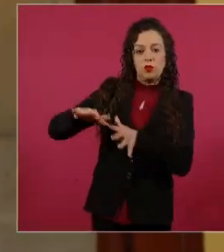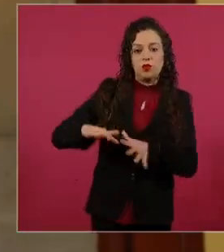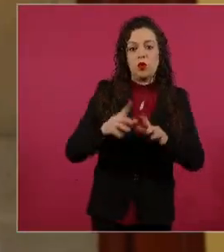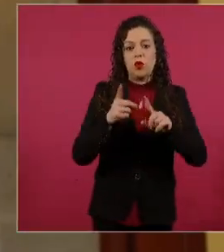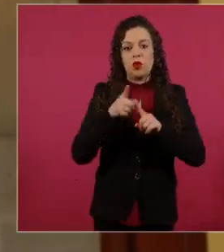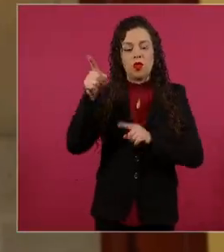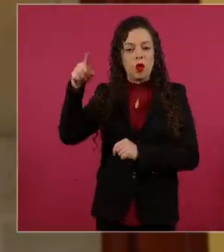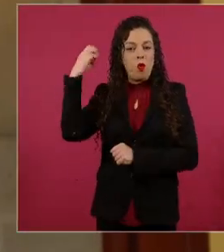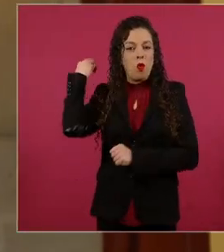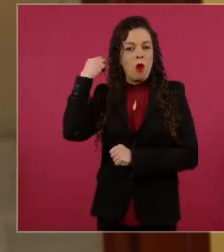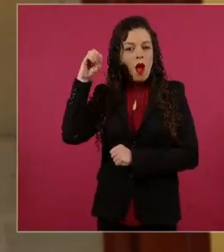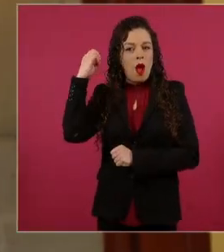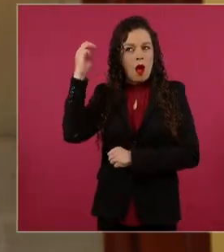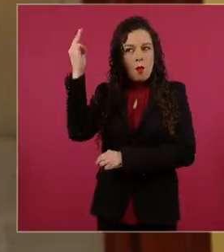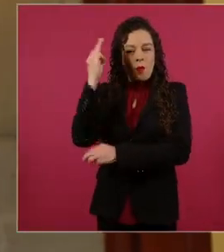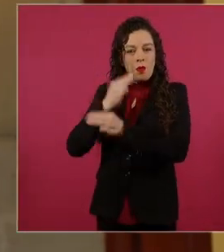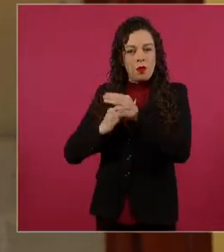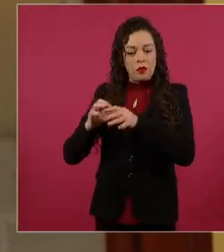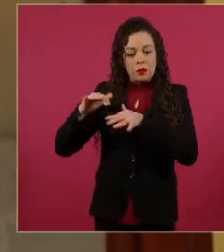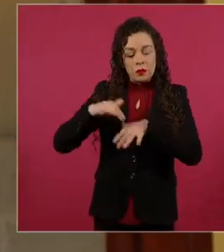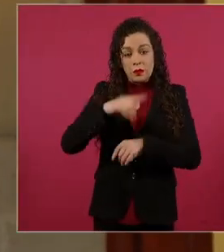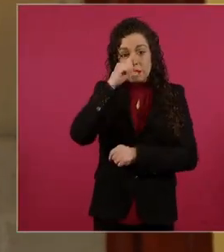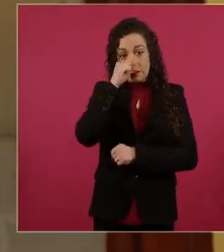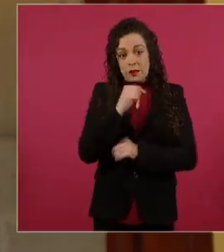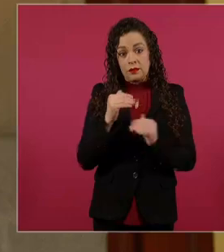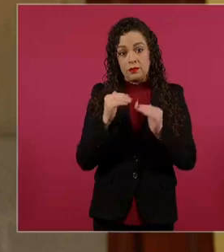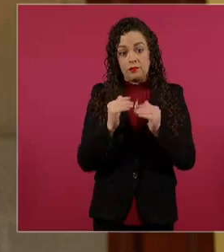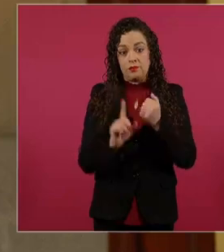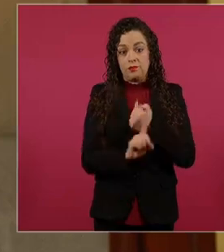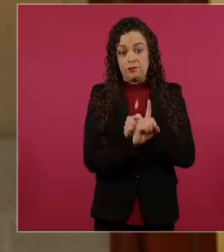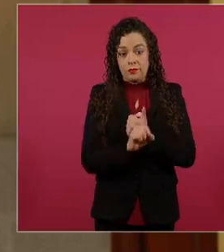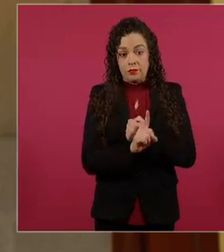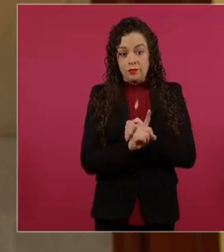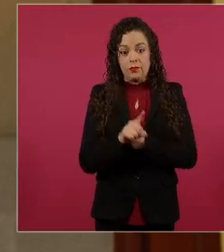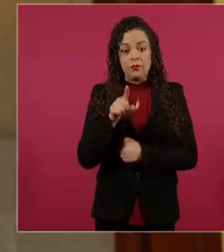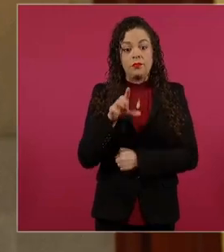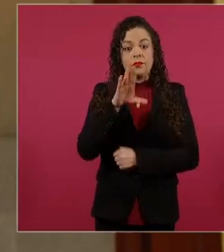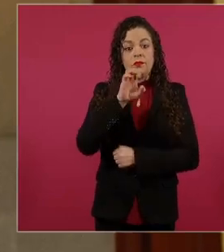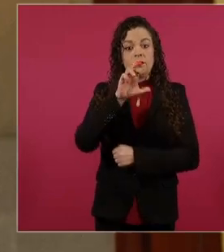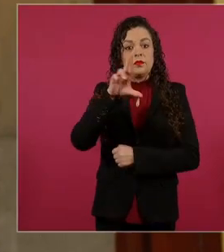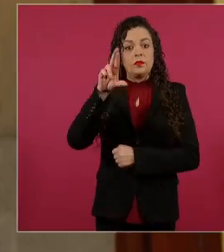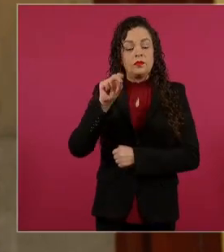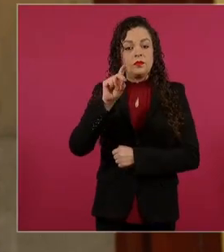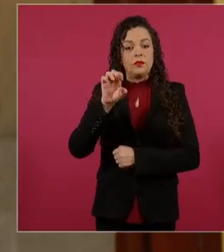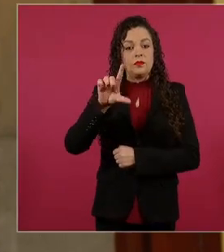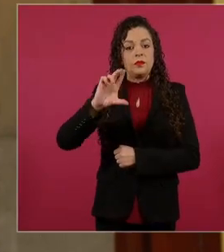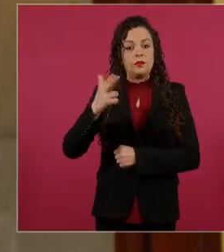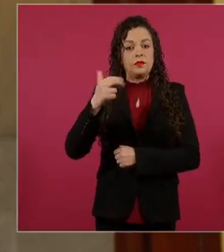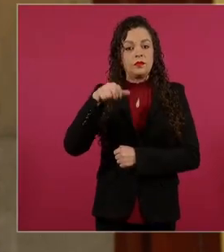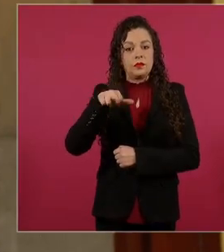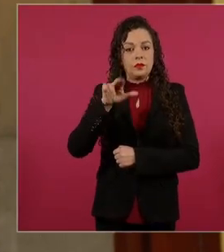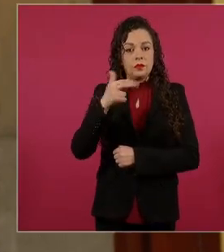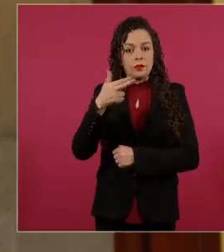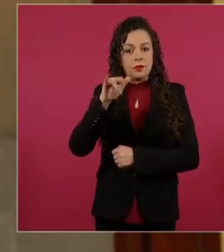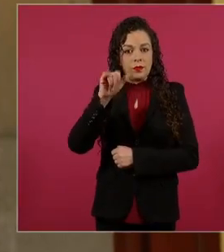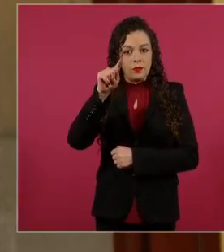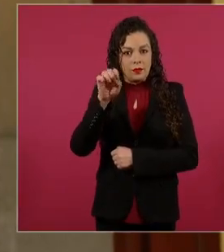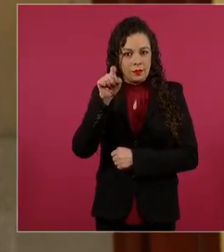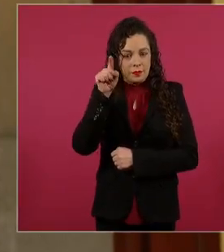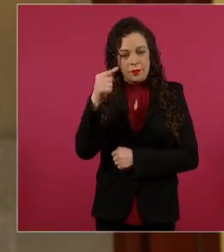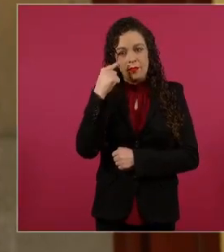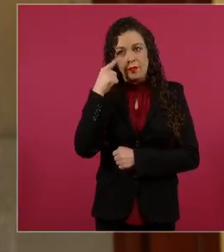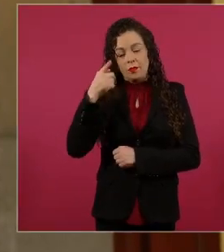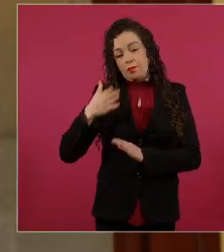Oaxaca y otros casos, deslizamiento en el Cerro de Chiquihuite, donde se construyeron dos unidades